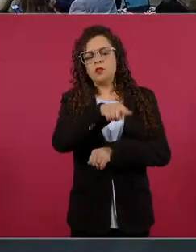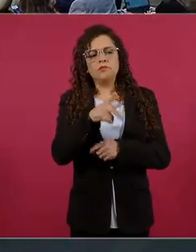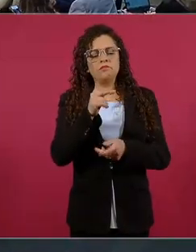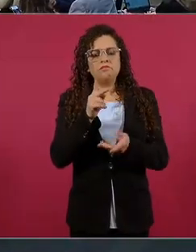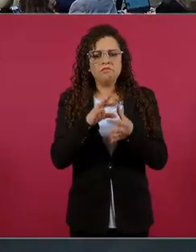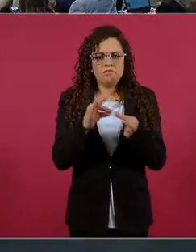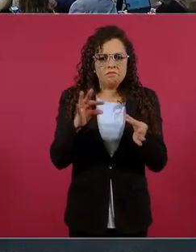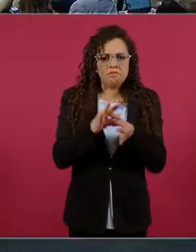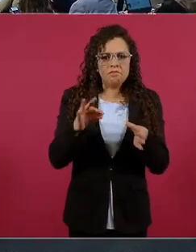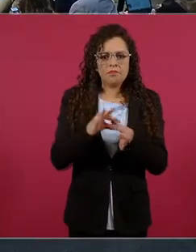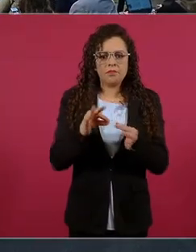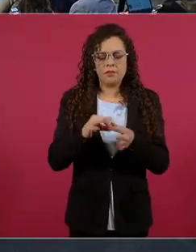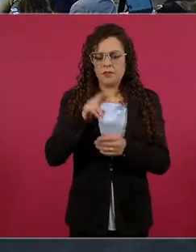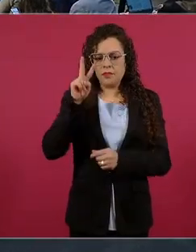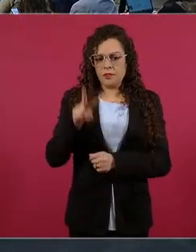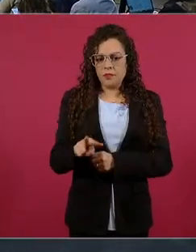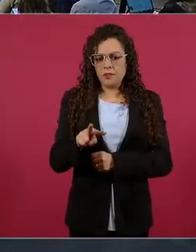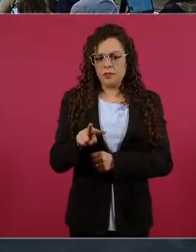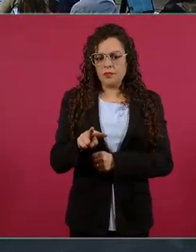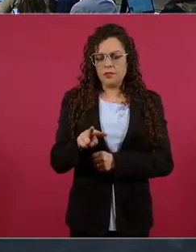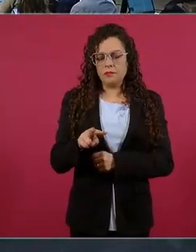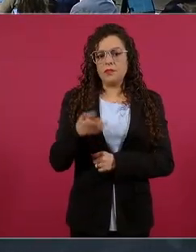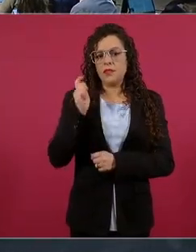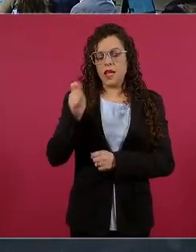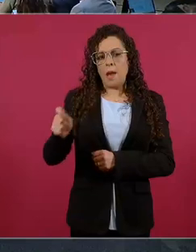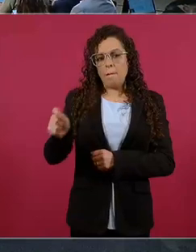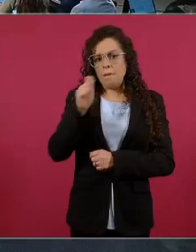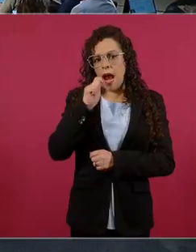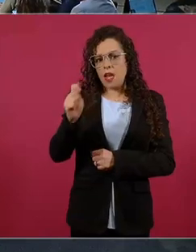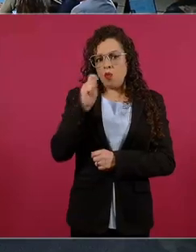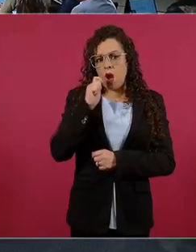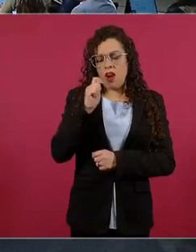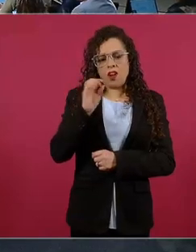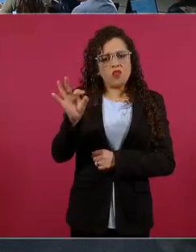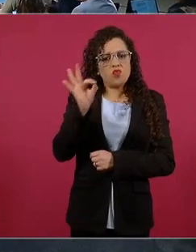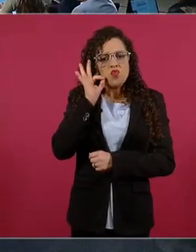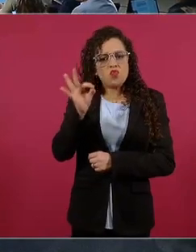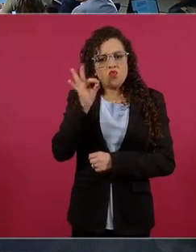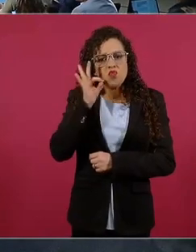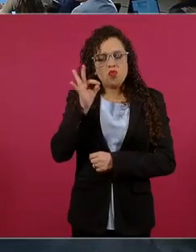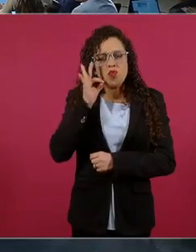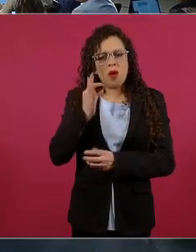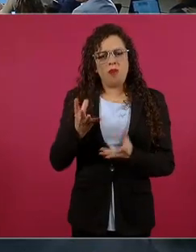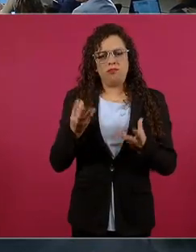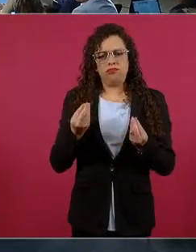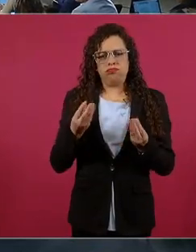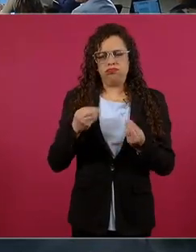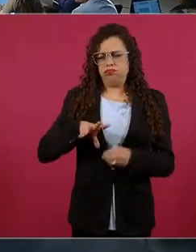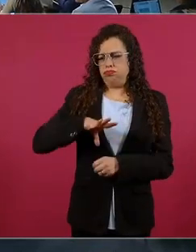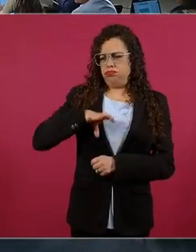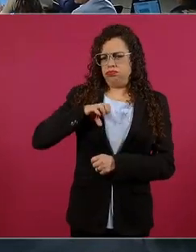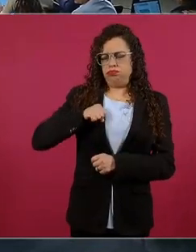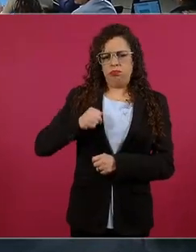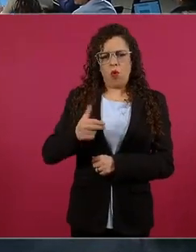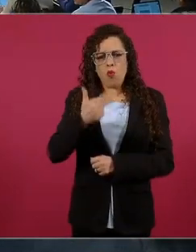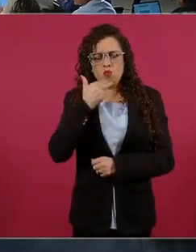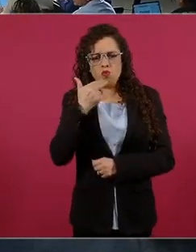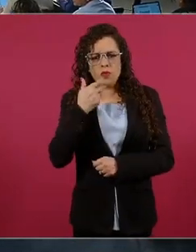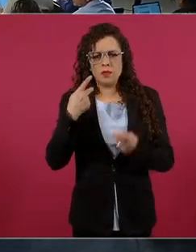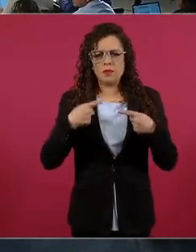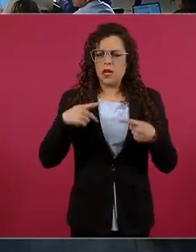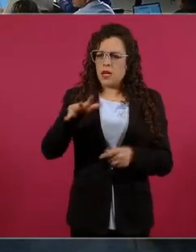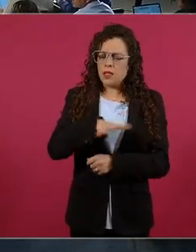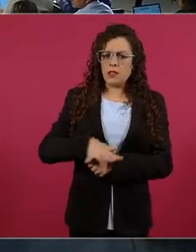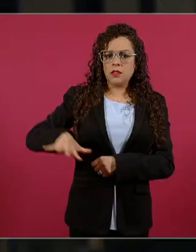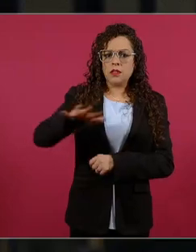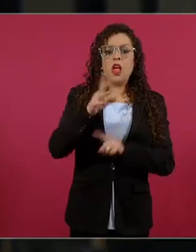consumiendo de manera indiscriminada pues marihuana. Usted ha estado en contra de su consumo, y esto lo usan allí en